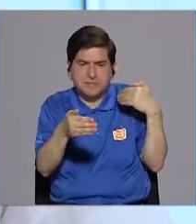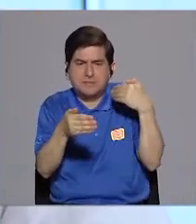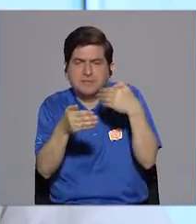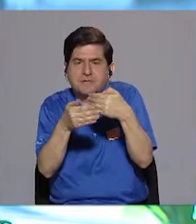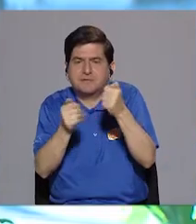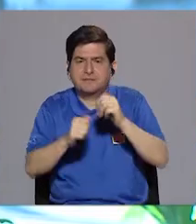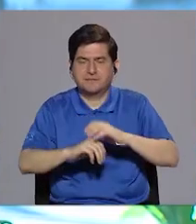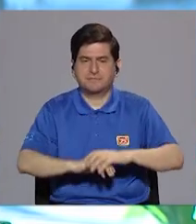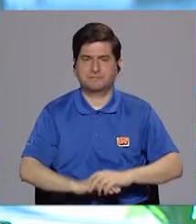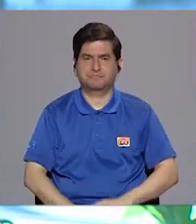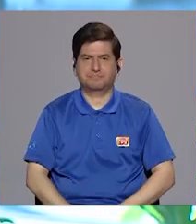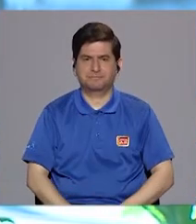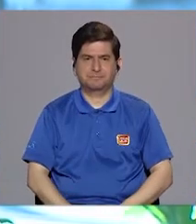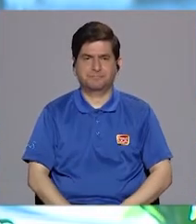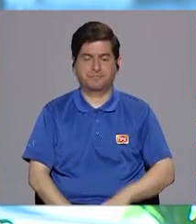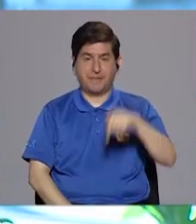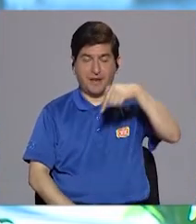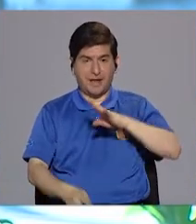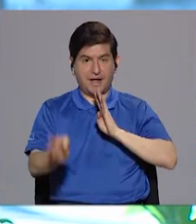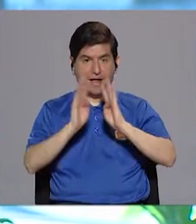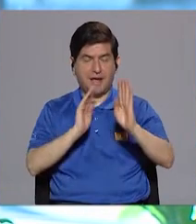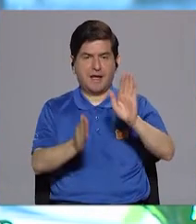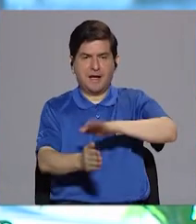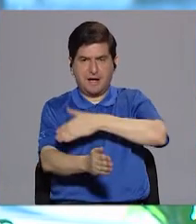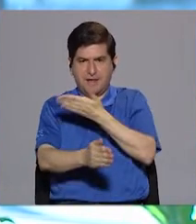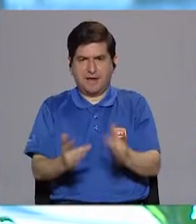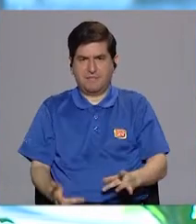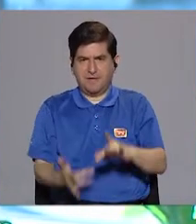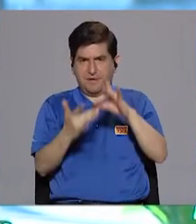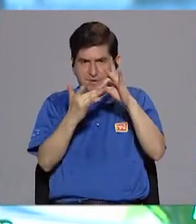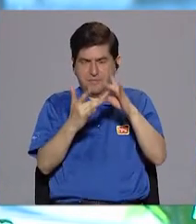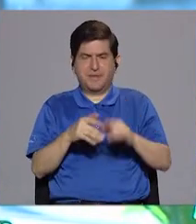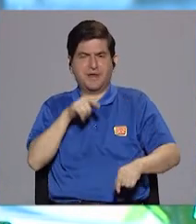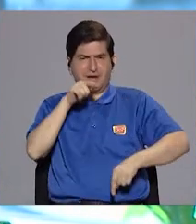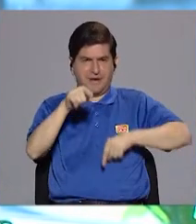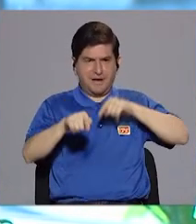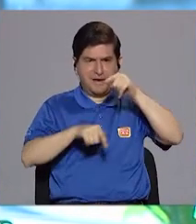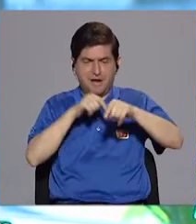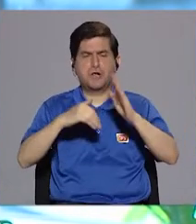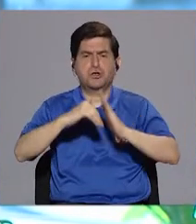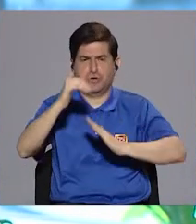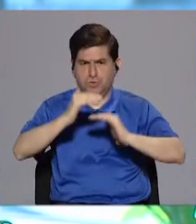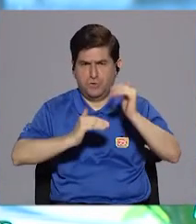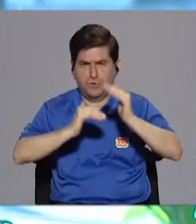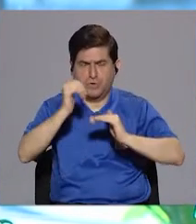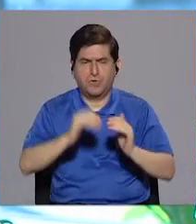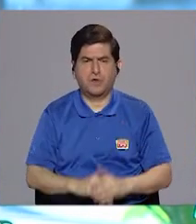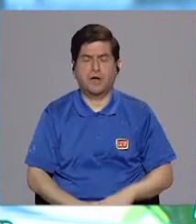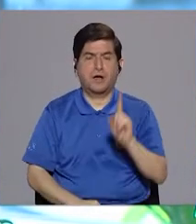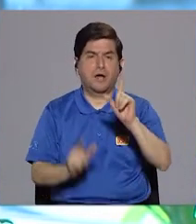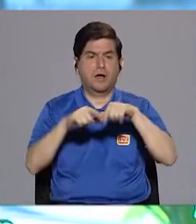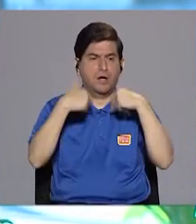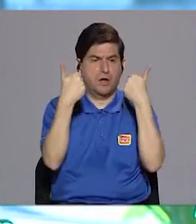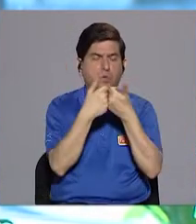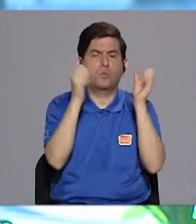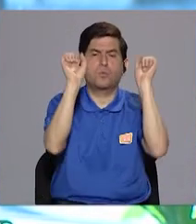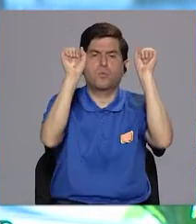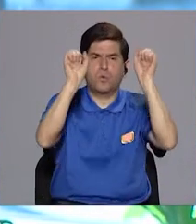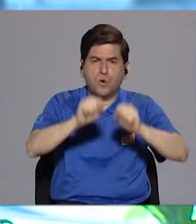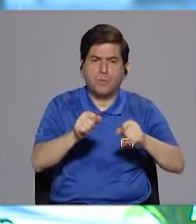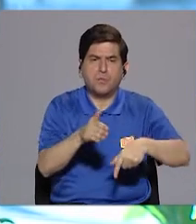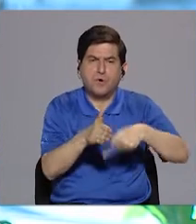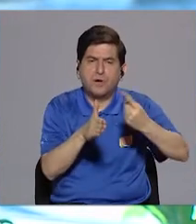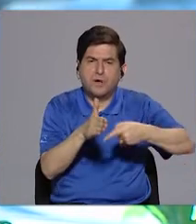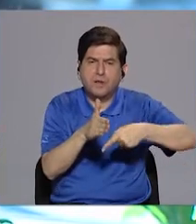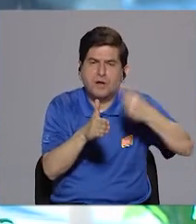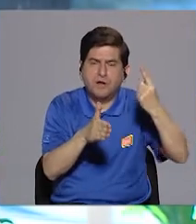¿no? Estamos hablando de la música y sobre todo una crítica muy constructiva hacia un sector que podría, hay